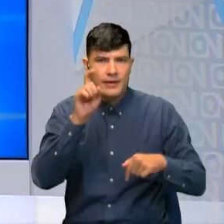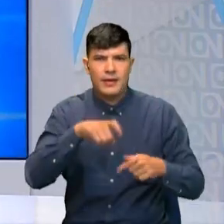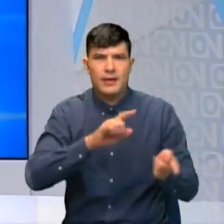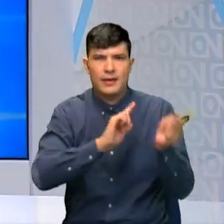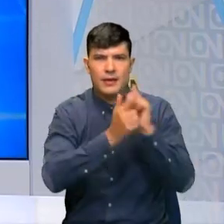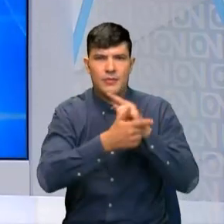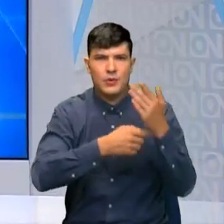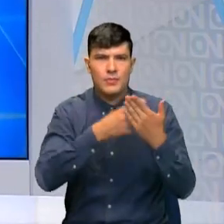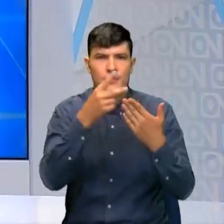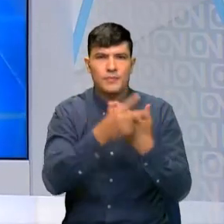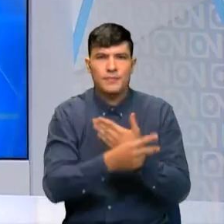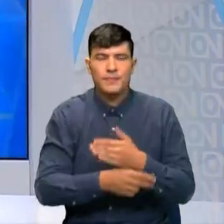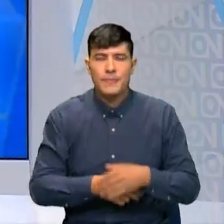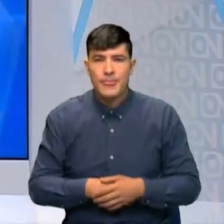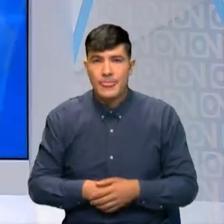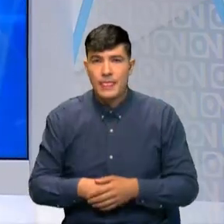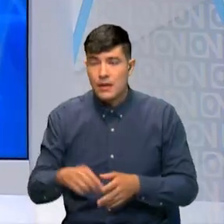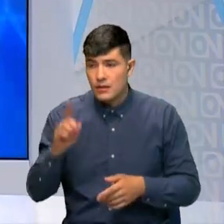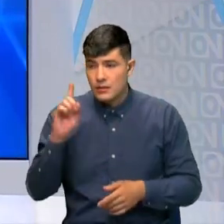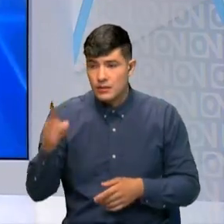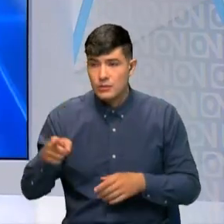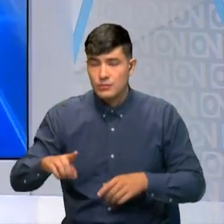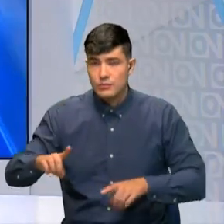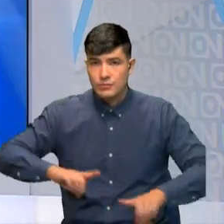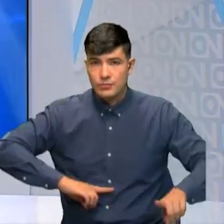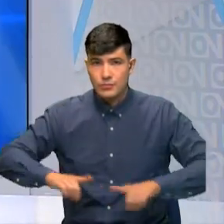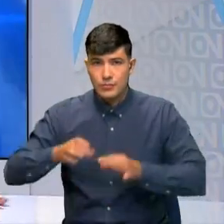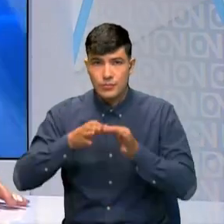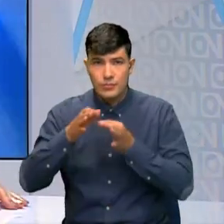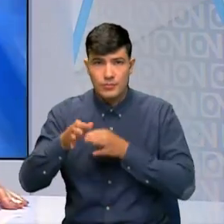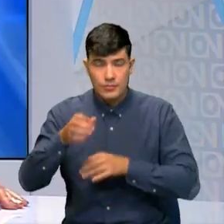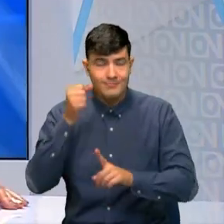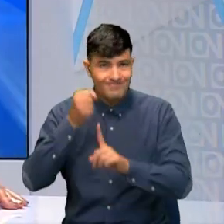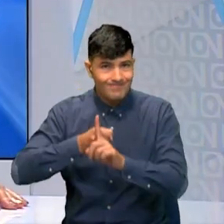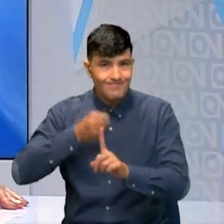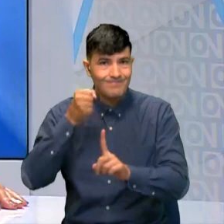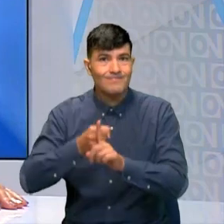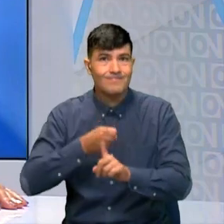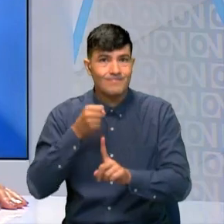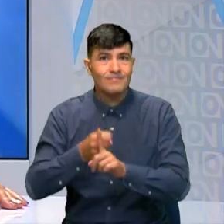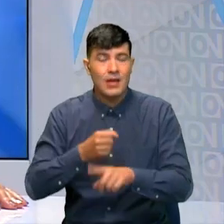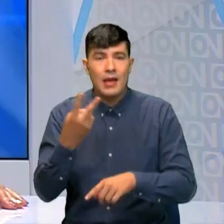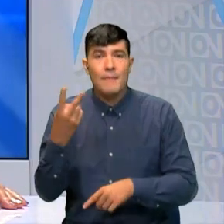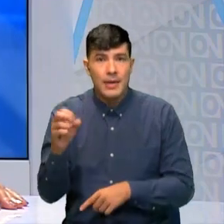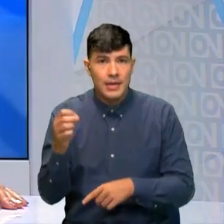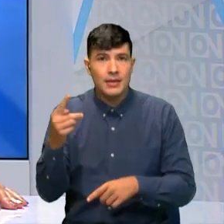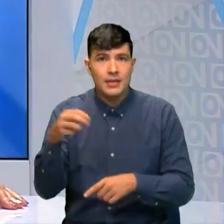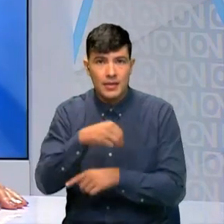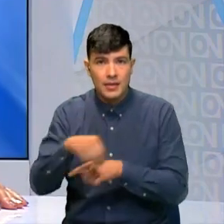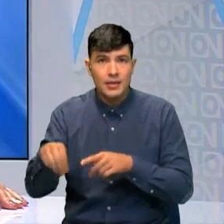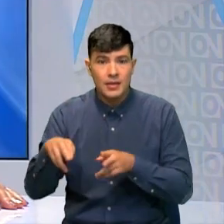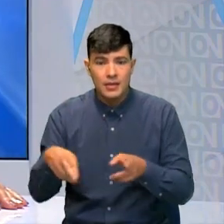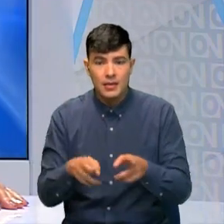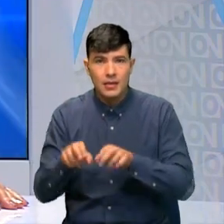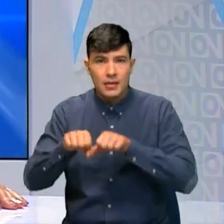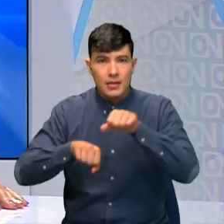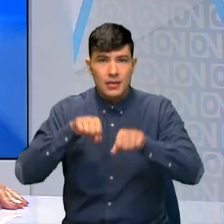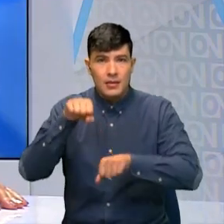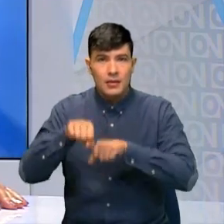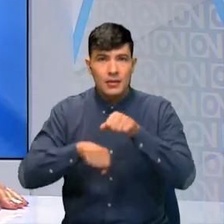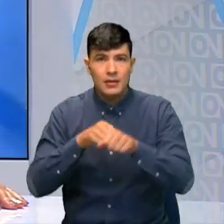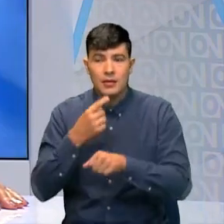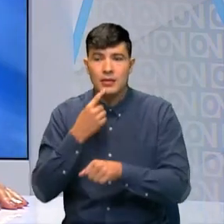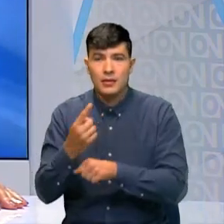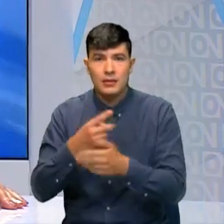por su parte la administración municipal insiste en entregar al final de su mandato 20 kilómetros de ciclorrutas en el marco de lo que han